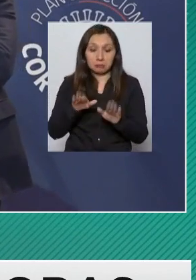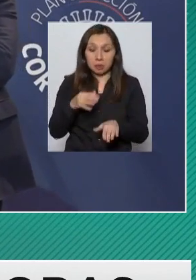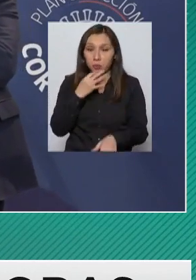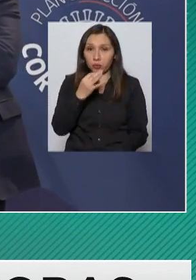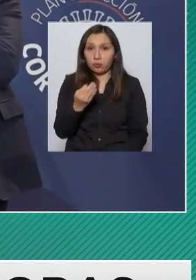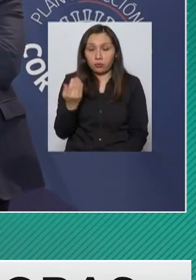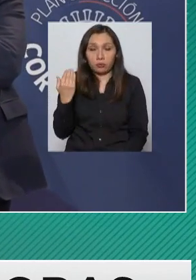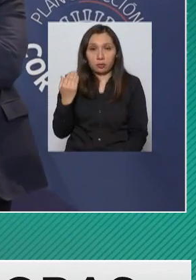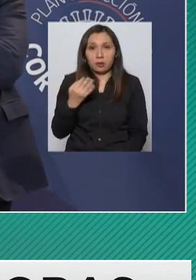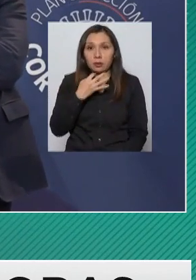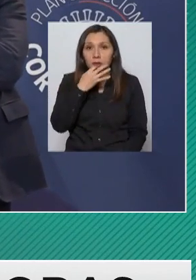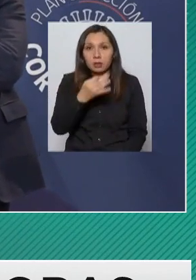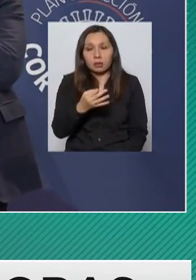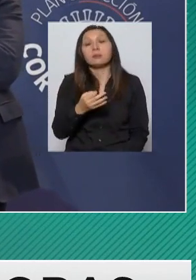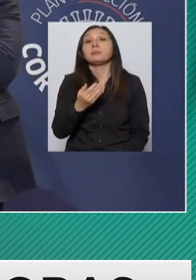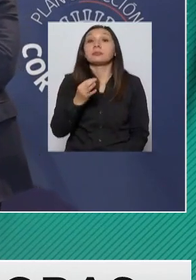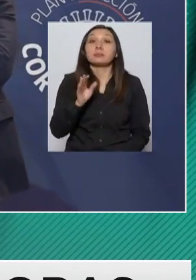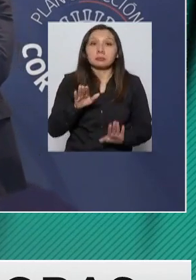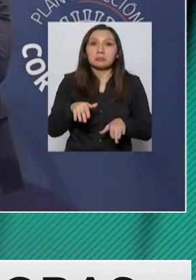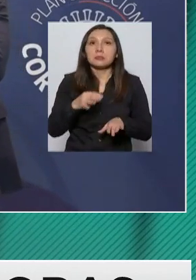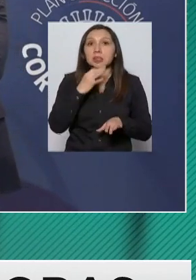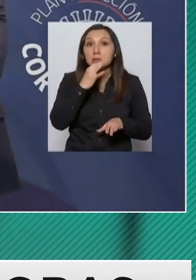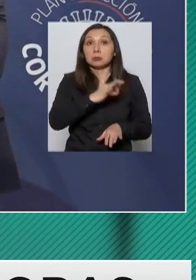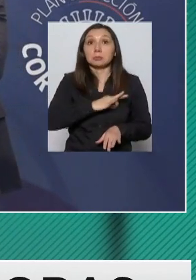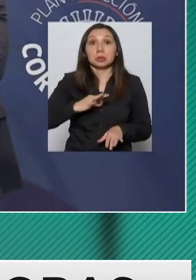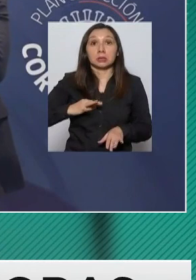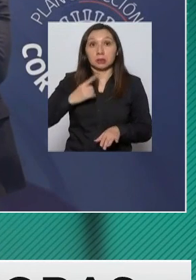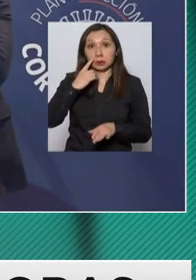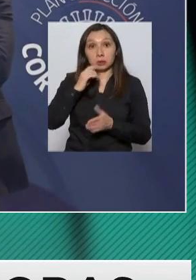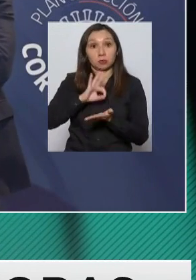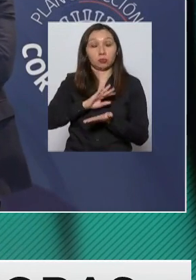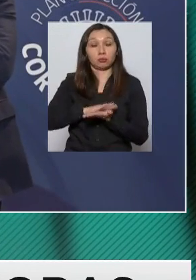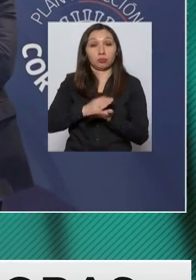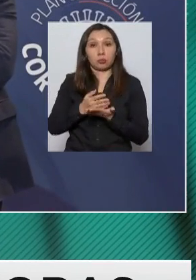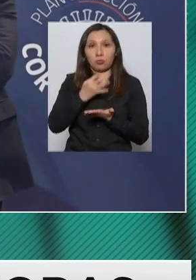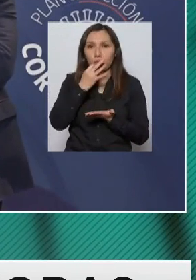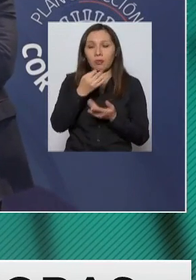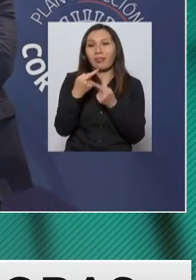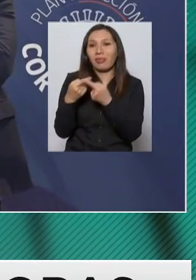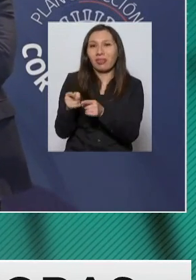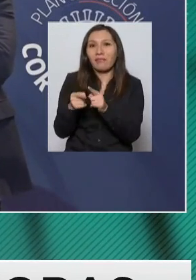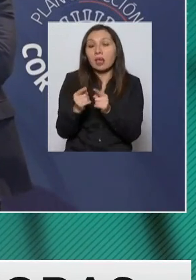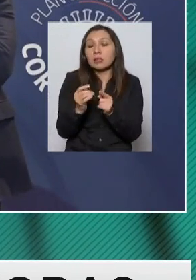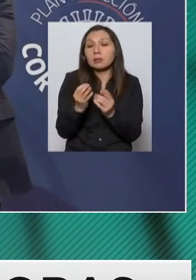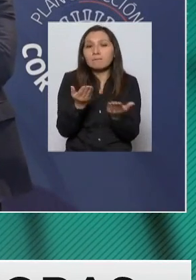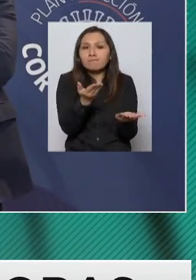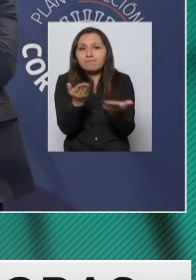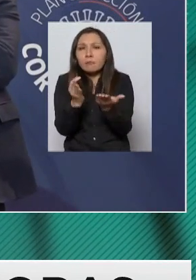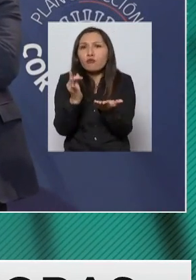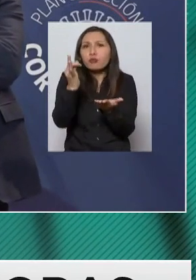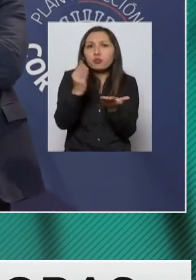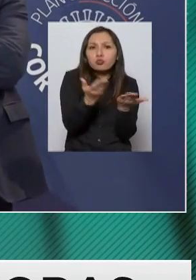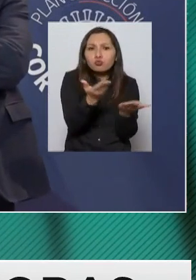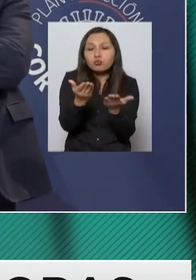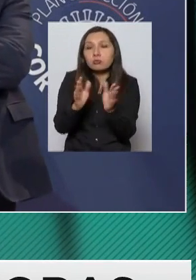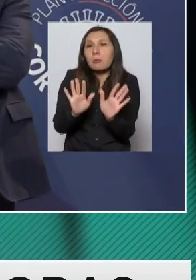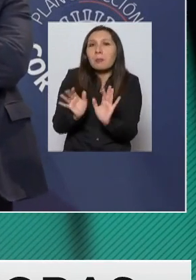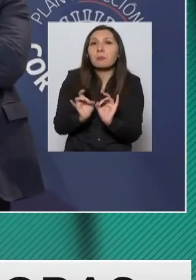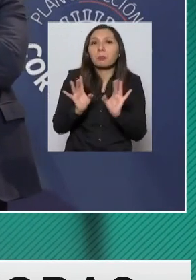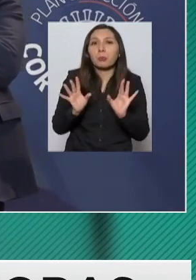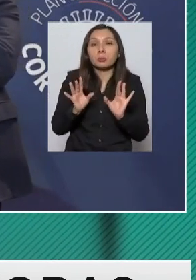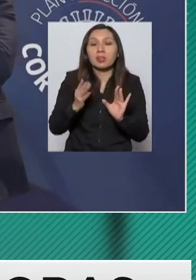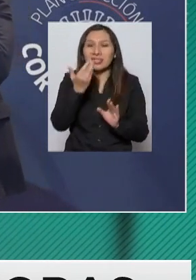y lo mencionó también el mismo ministro de salud tenemos distintas predicciones que han hecho una serie de